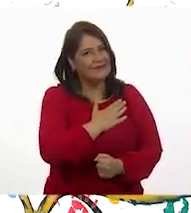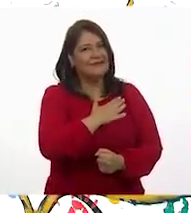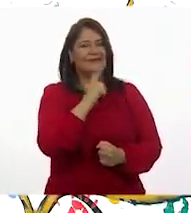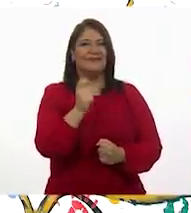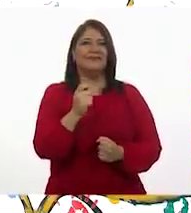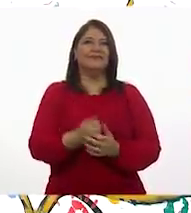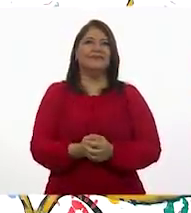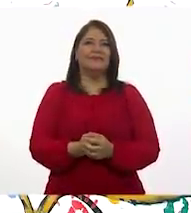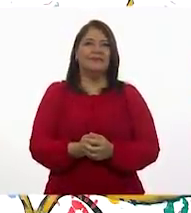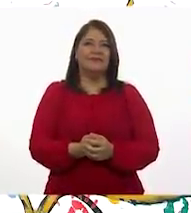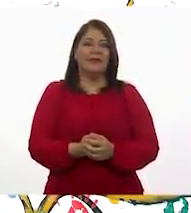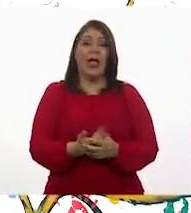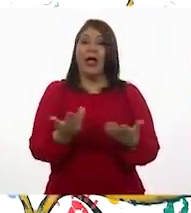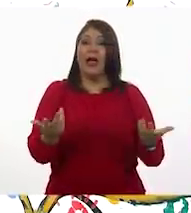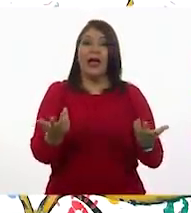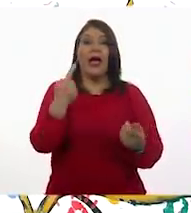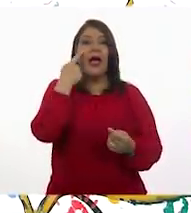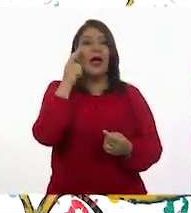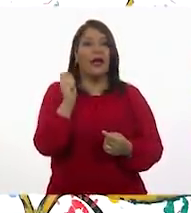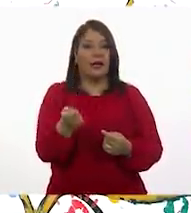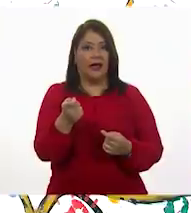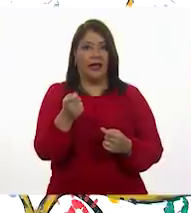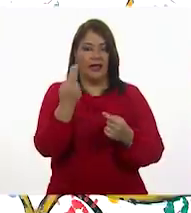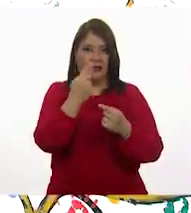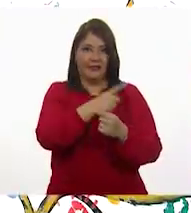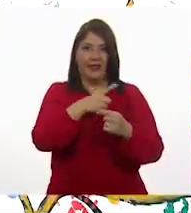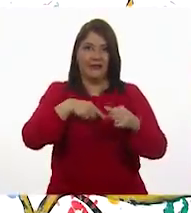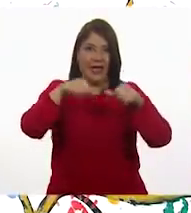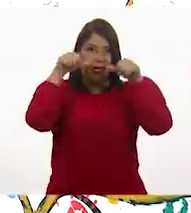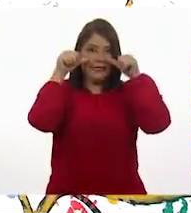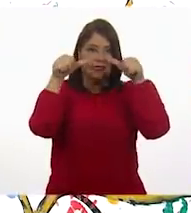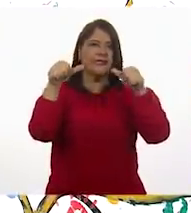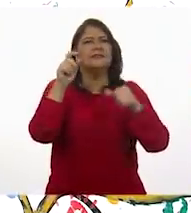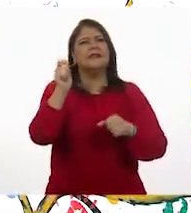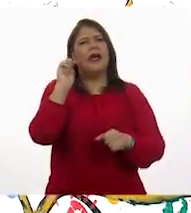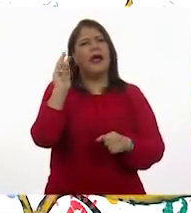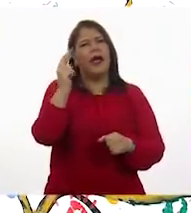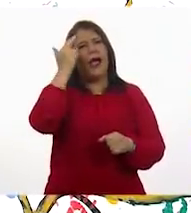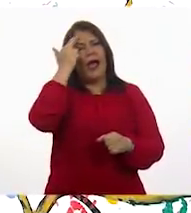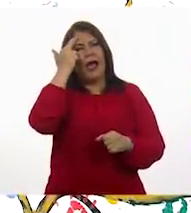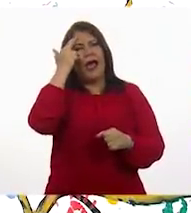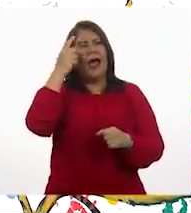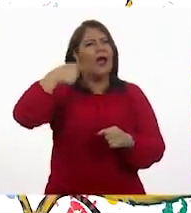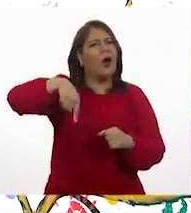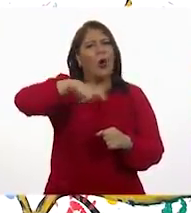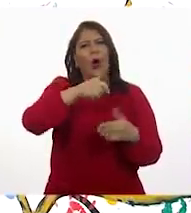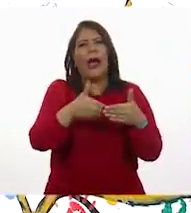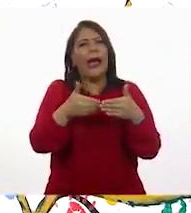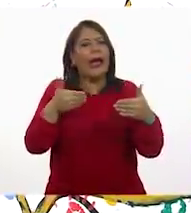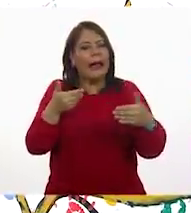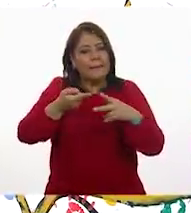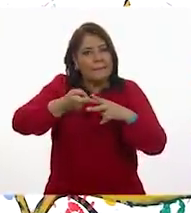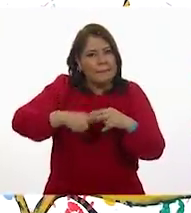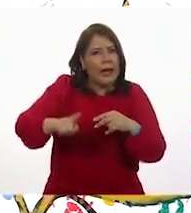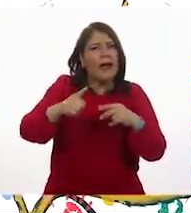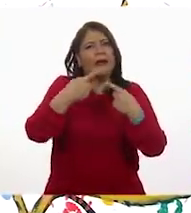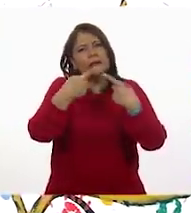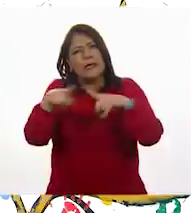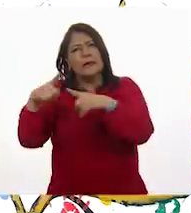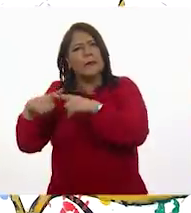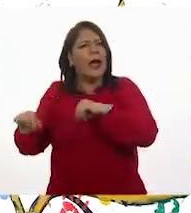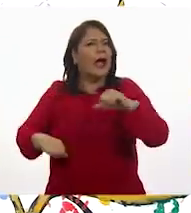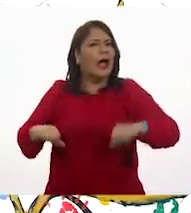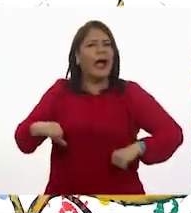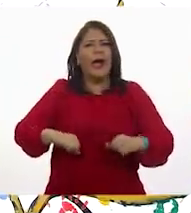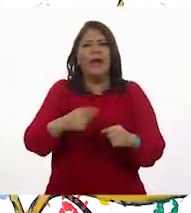pero a ver, vamos a poner mucha atención. ¿Recuerdas qué hay que hacer antes de comenzar con cualquier